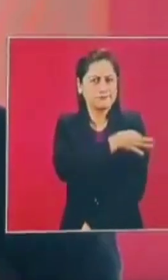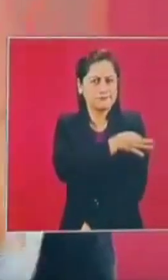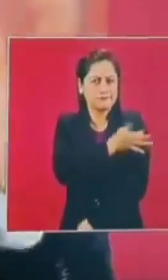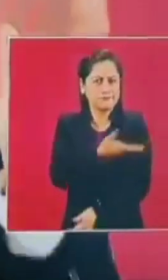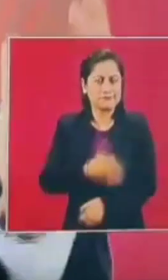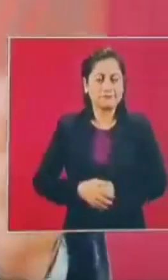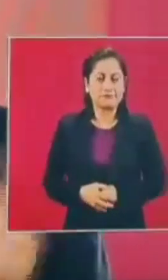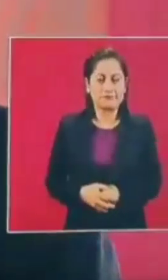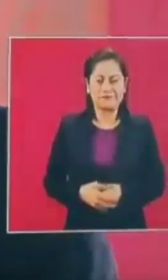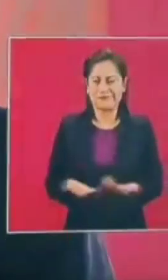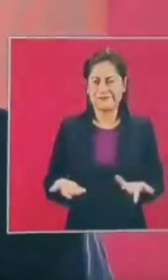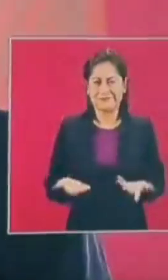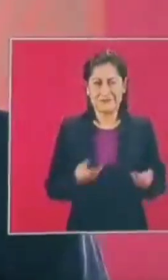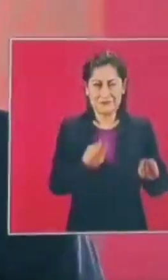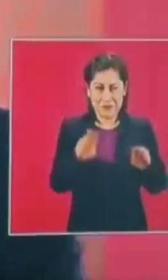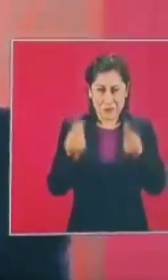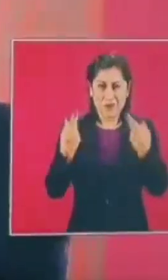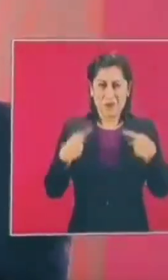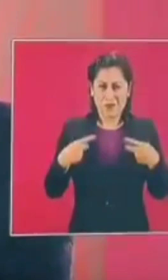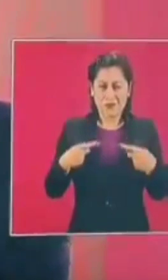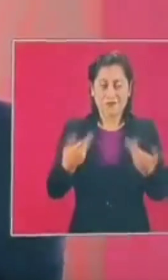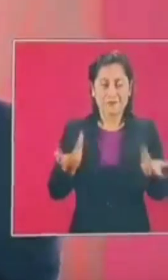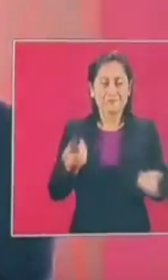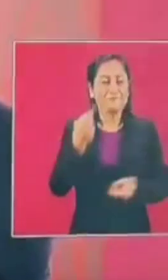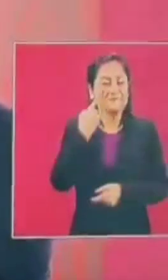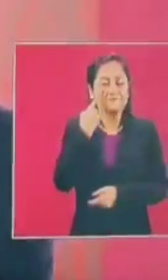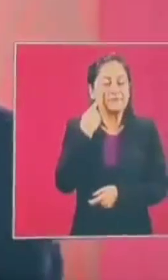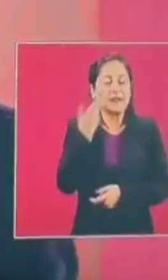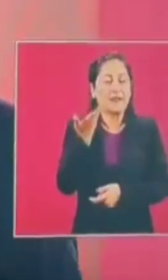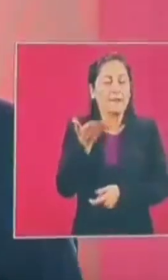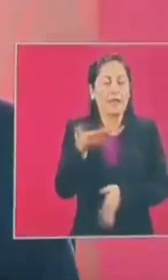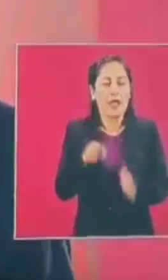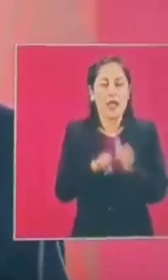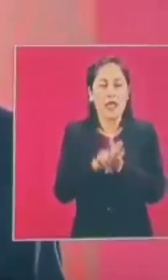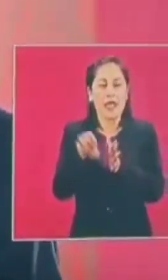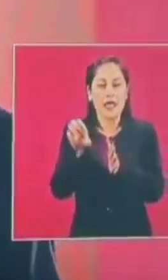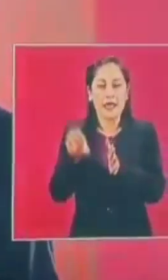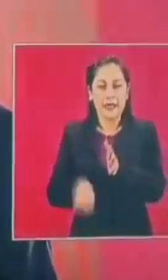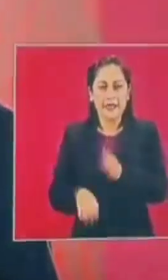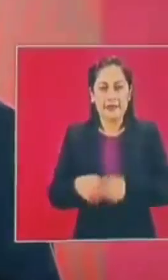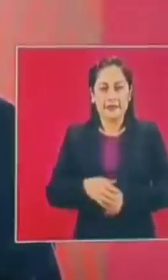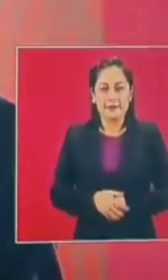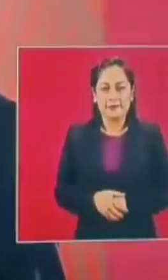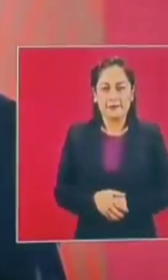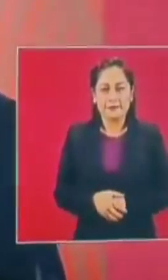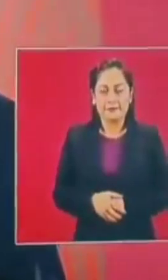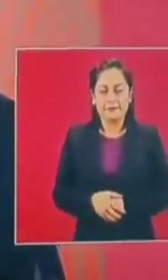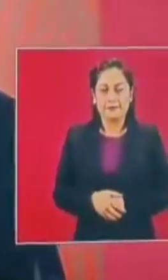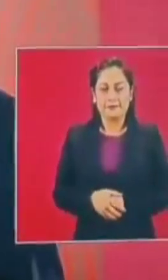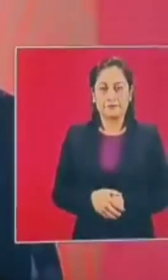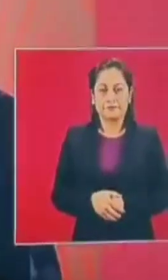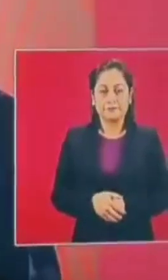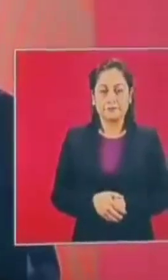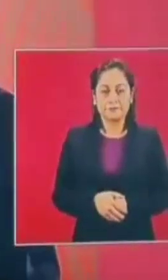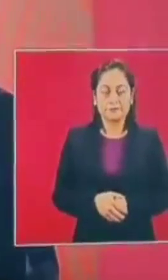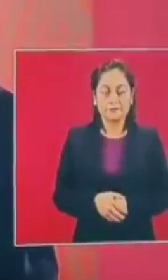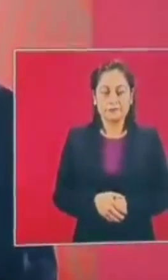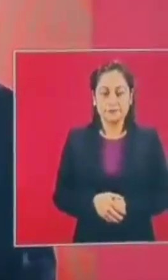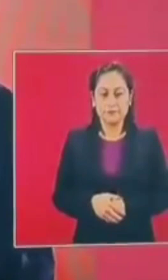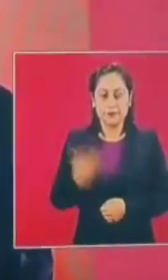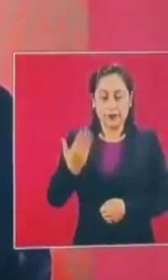muchísima gente es como cuando se hizo el llamamiento de